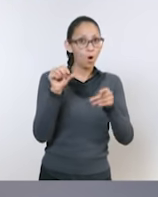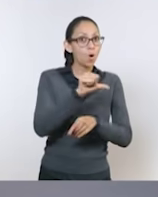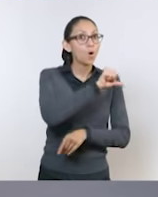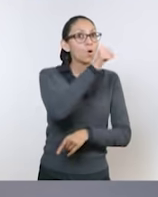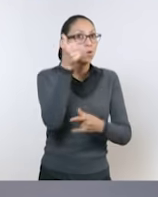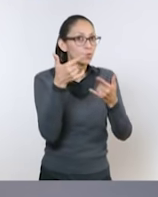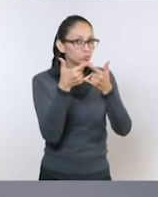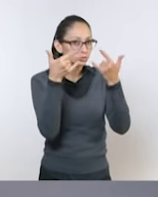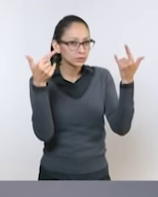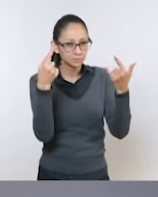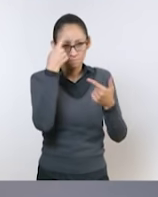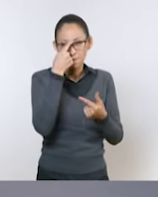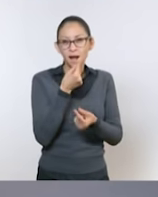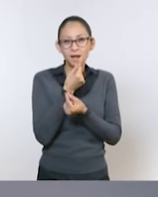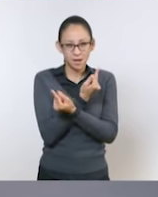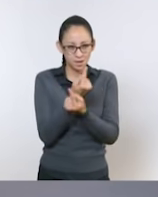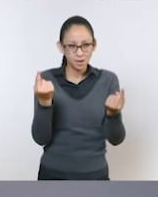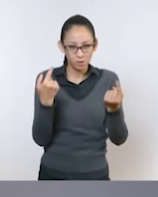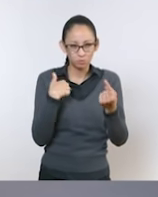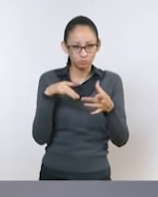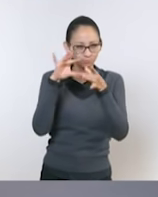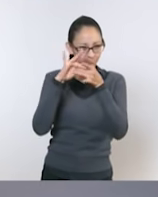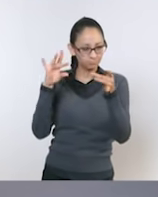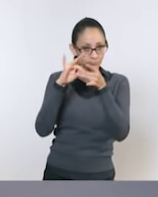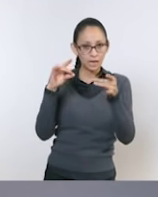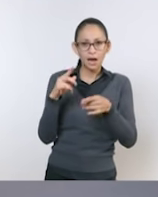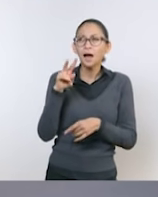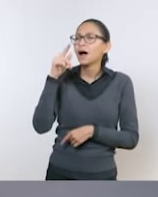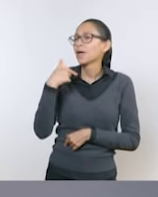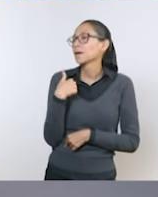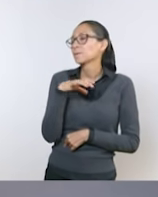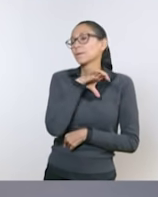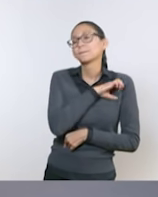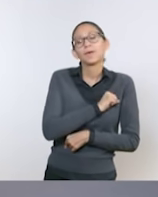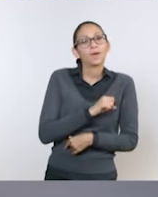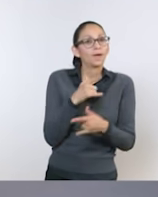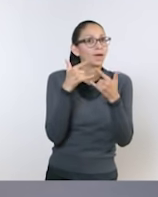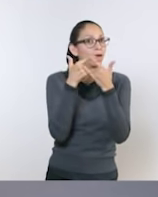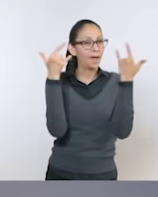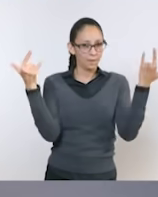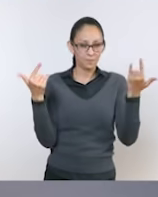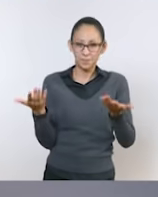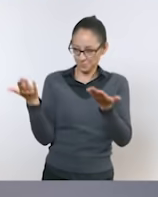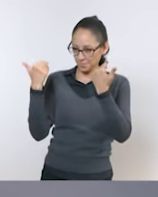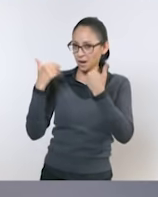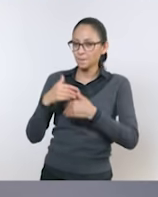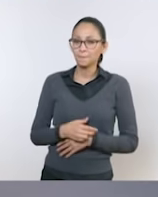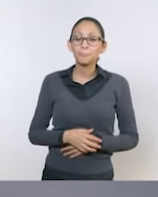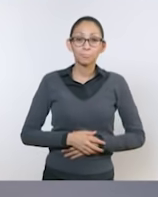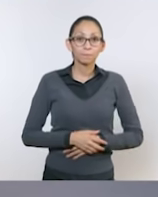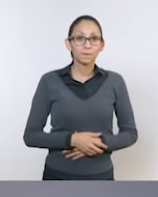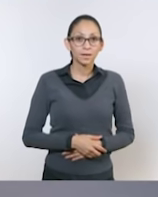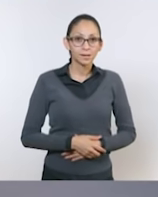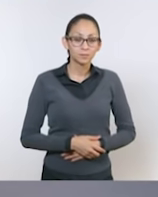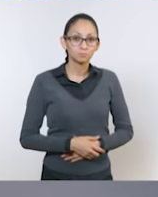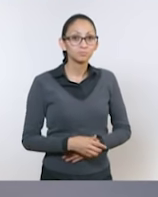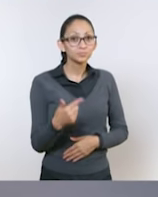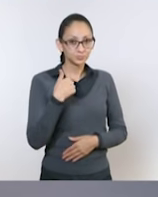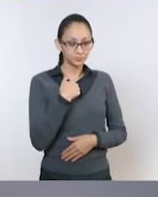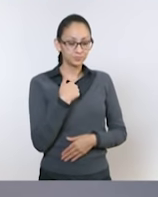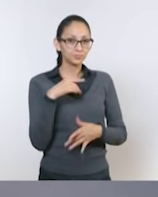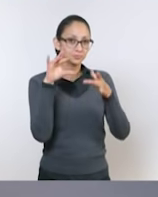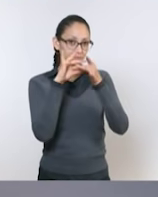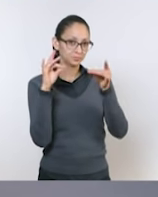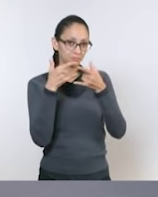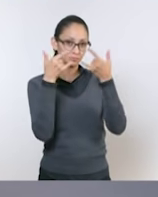cuento otro cuento a los niños y a las niñas? Sí, me parece excelente. A mí me encantan los cuentos. Bueno,